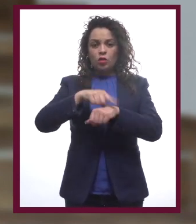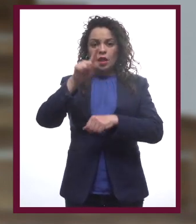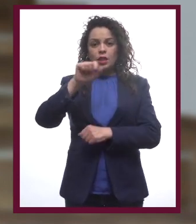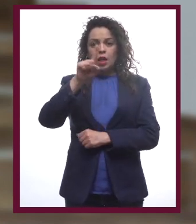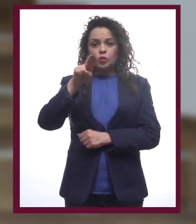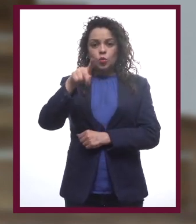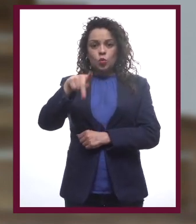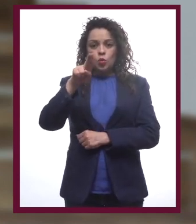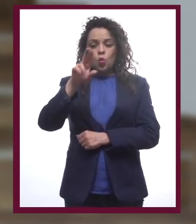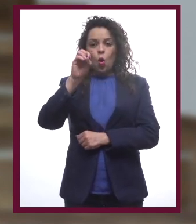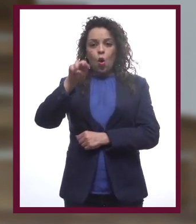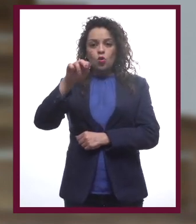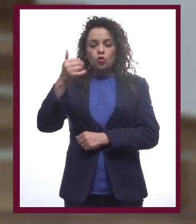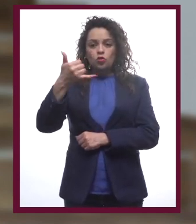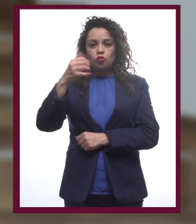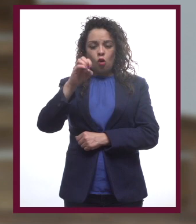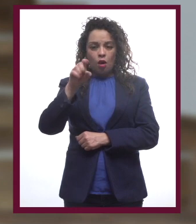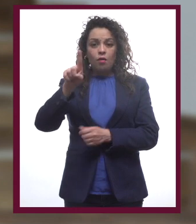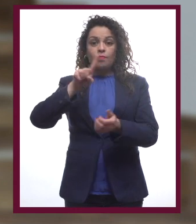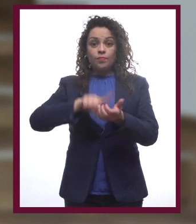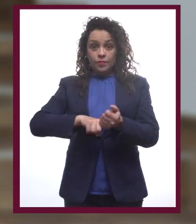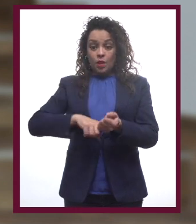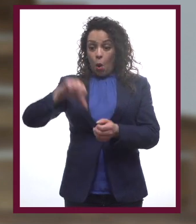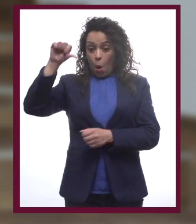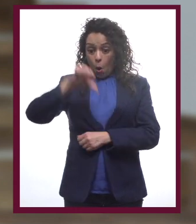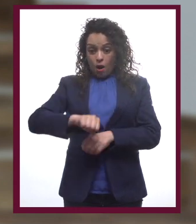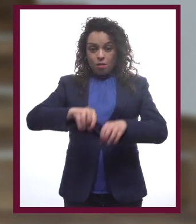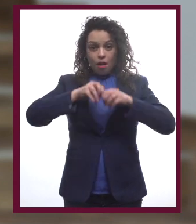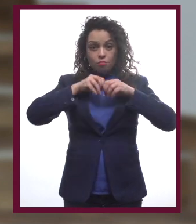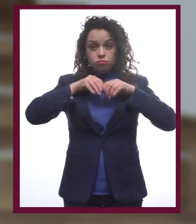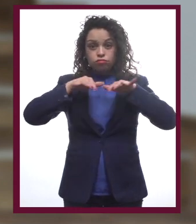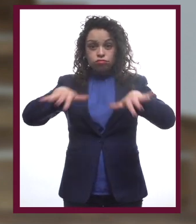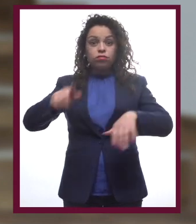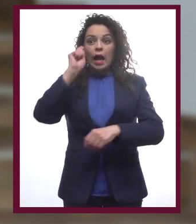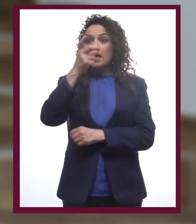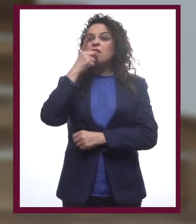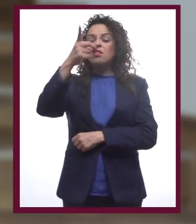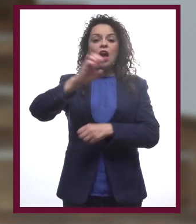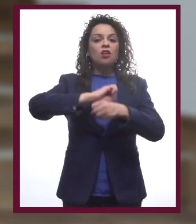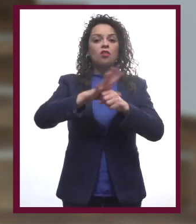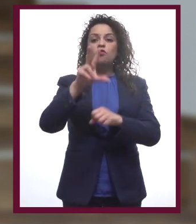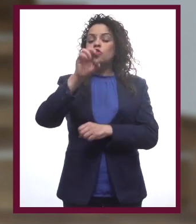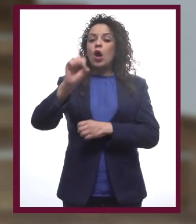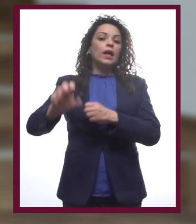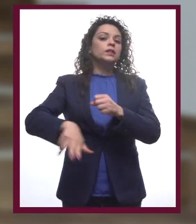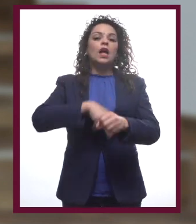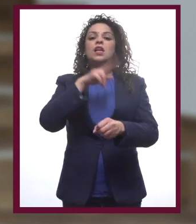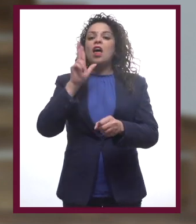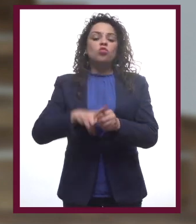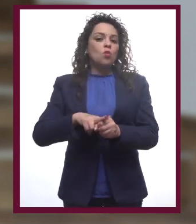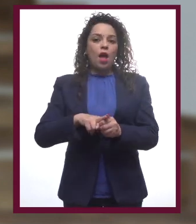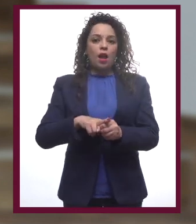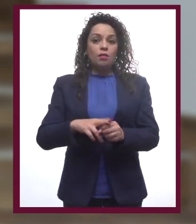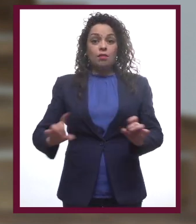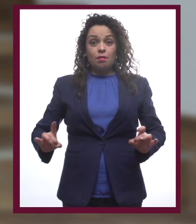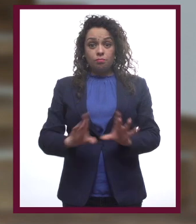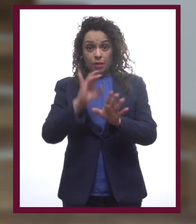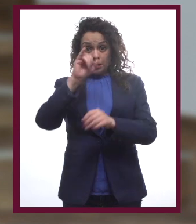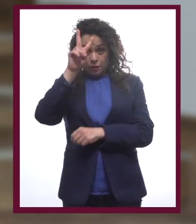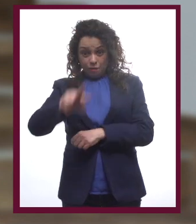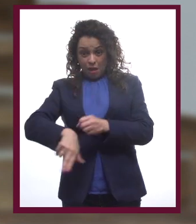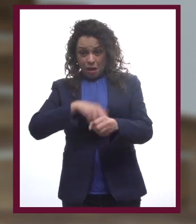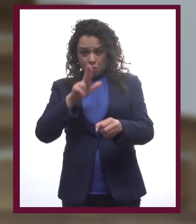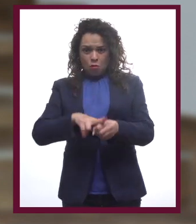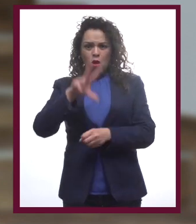2018, Dr. Tasuku Honjo, causó sensación hoy en los medios al decir que el coronavirus no es natural.